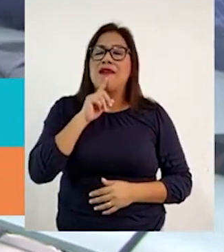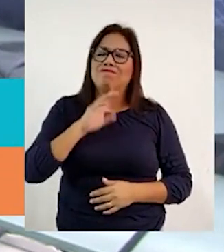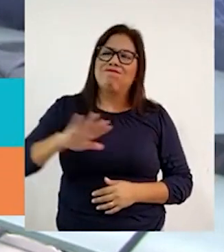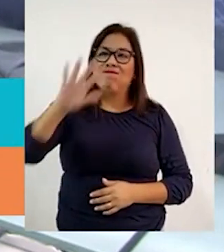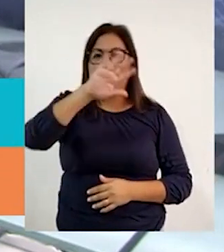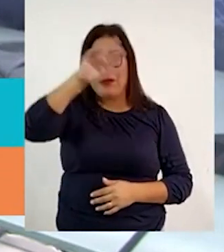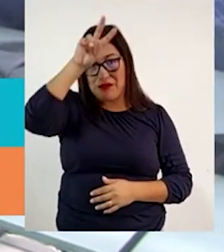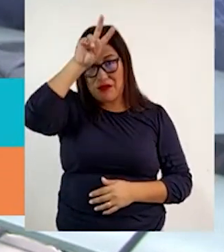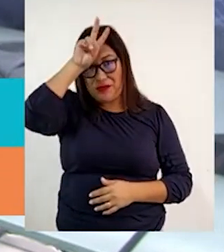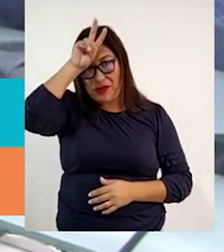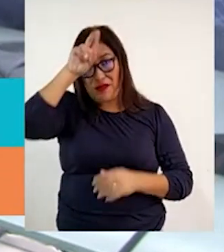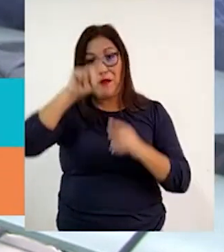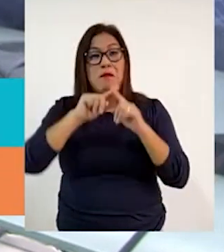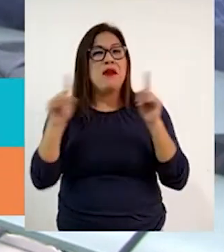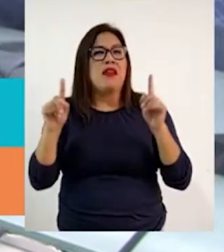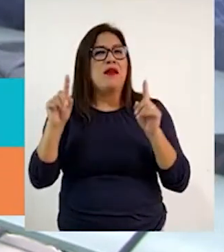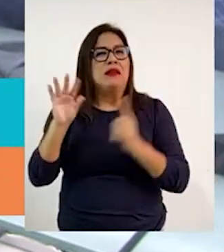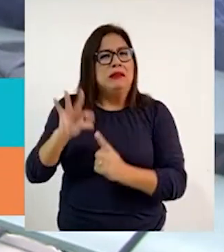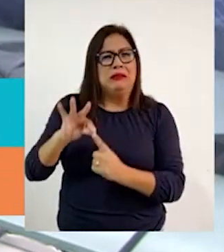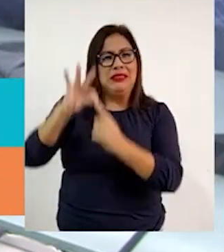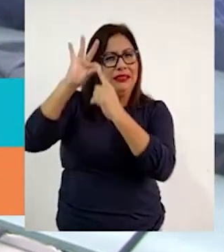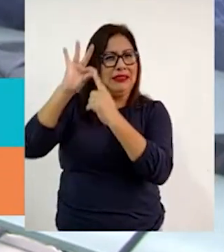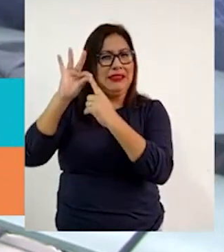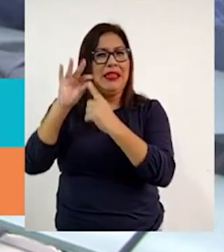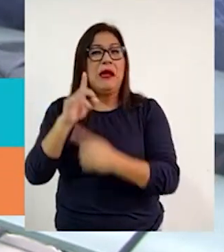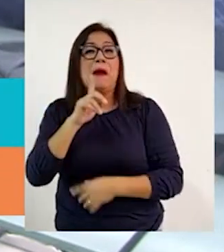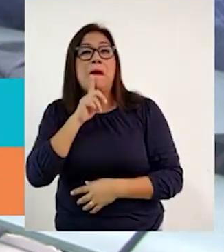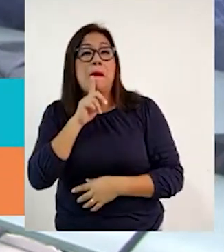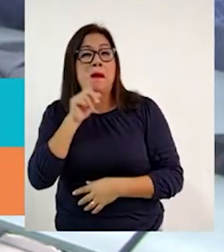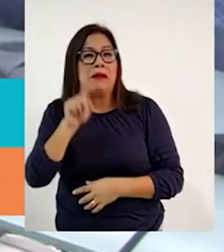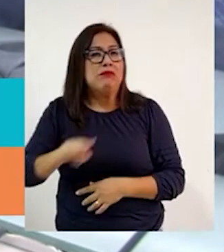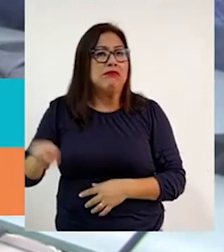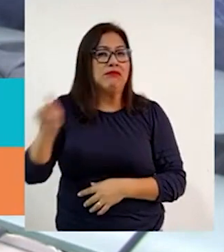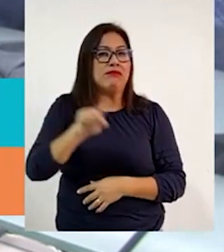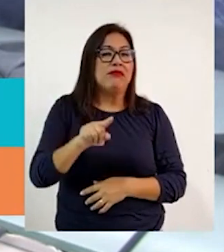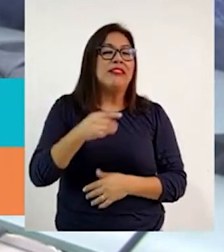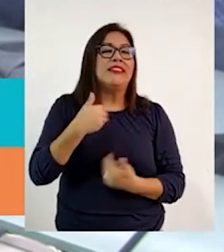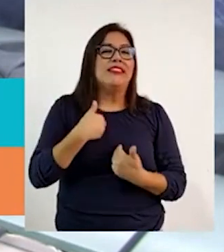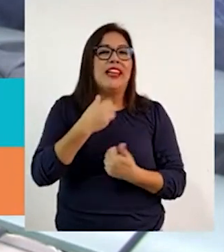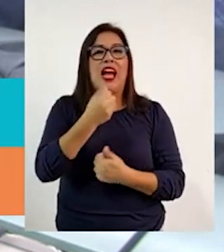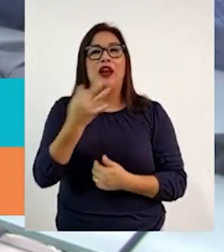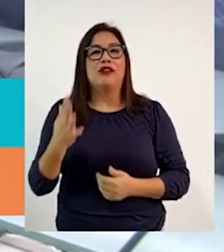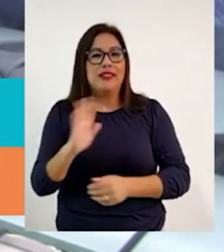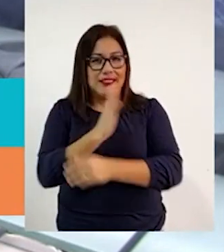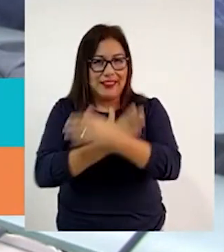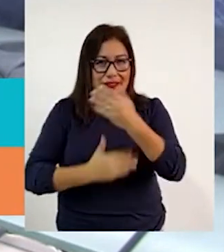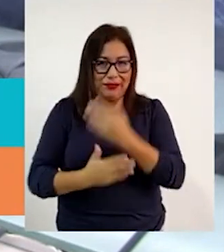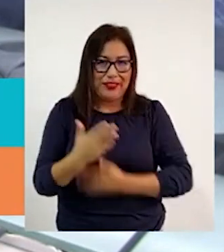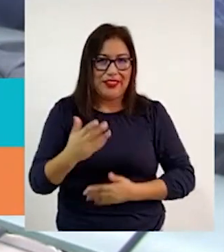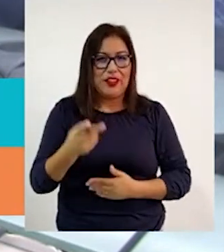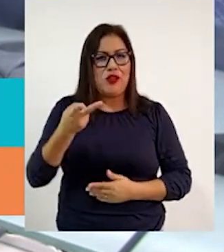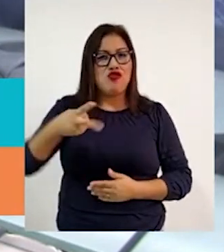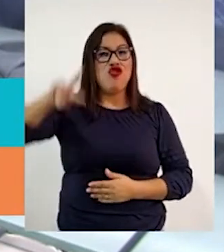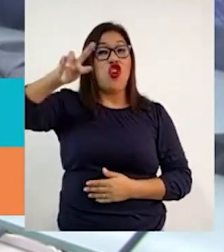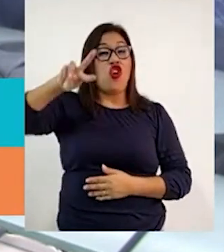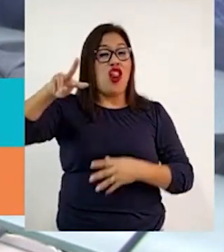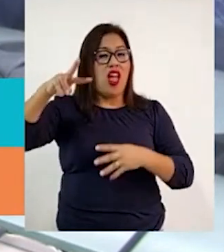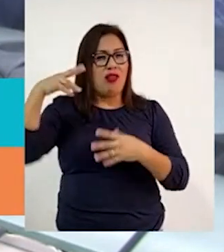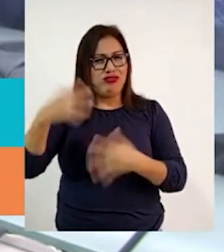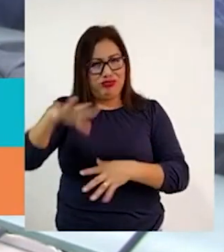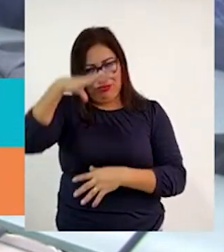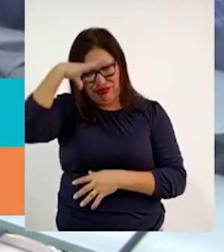en especial a nuestros papás que tienen alguna discapacidad, que hacen doble esfuerzo por superar